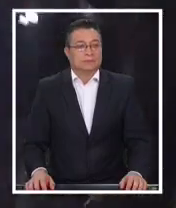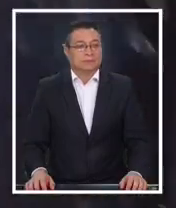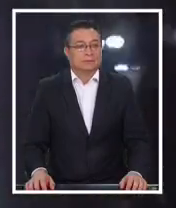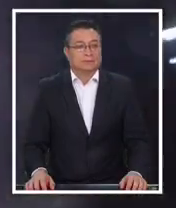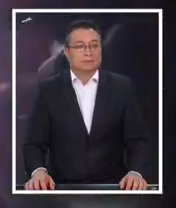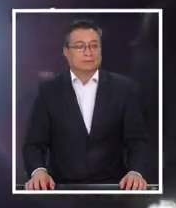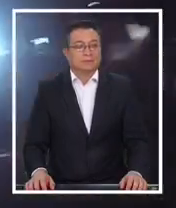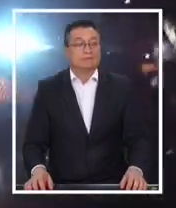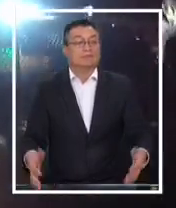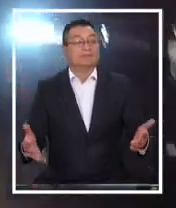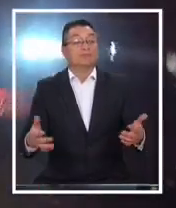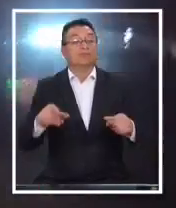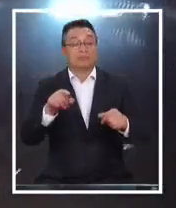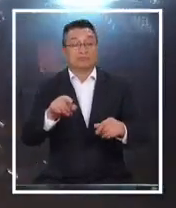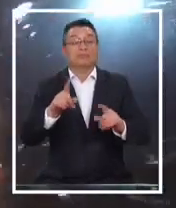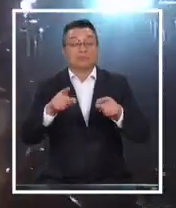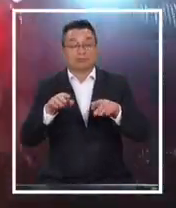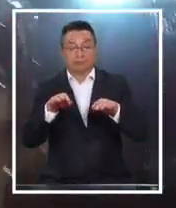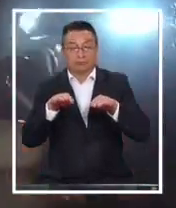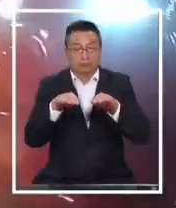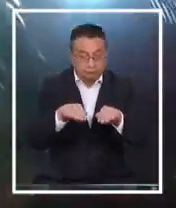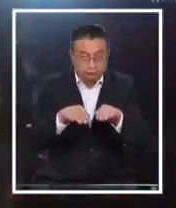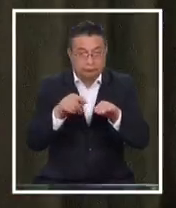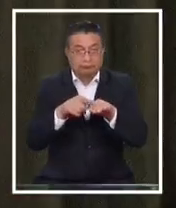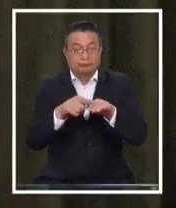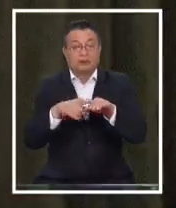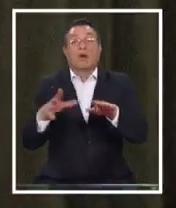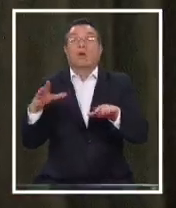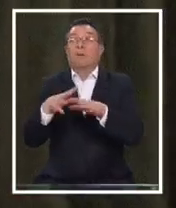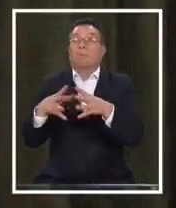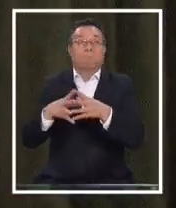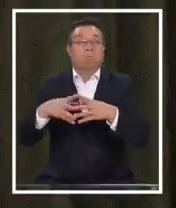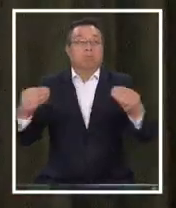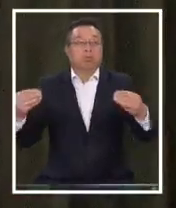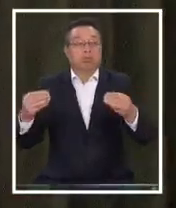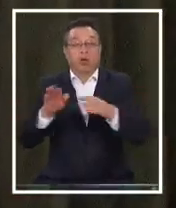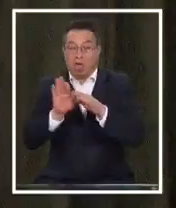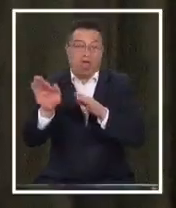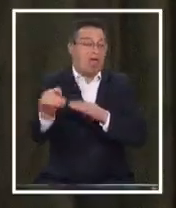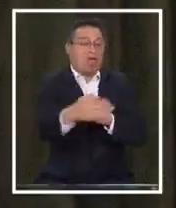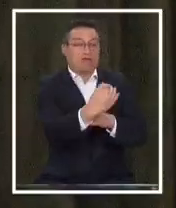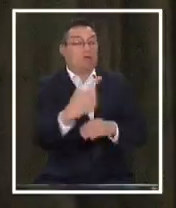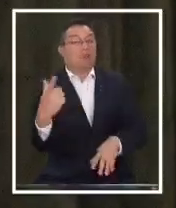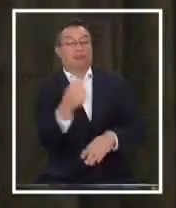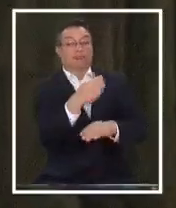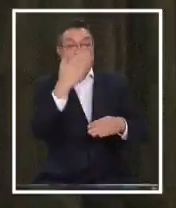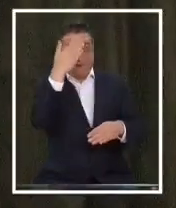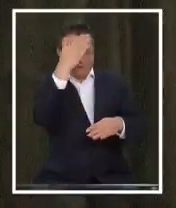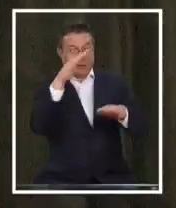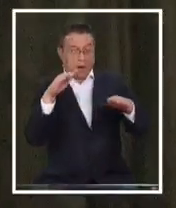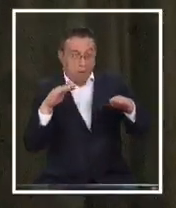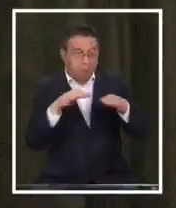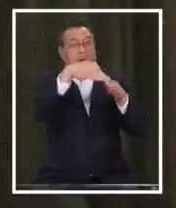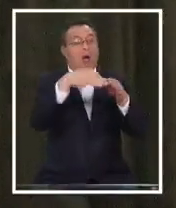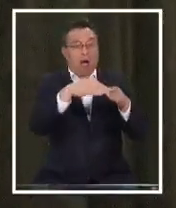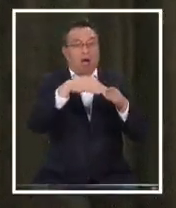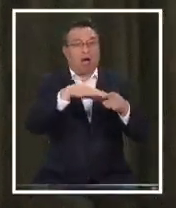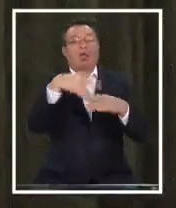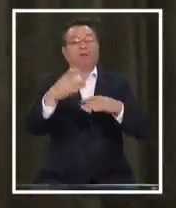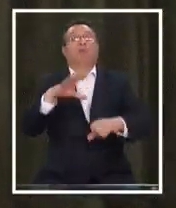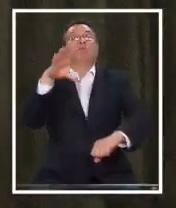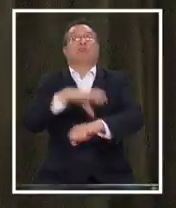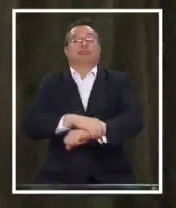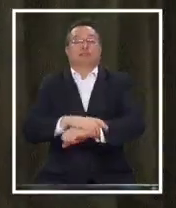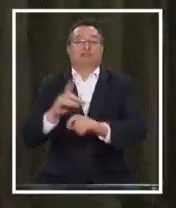Lo hicieron, digamos, detenerse acá y arrancaron. Hicieron la vuelta rápido y se chocaron ahí al frente y de ahí los tomaron